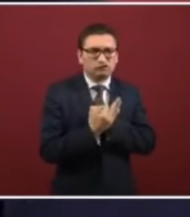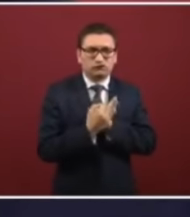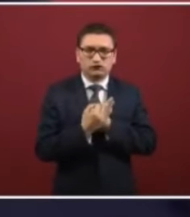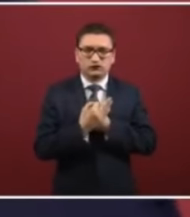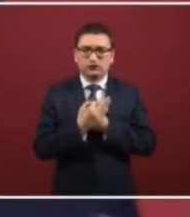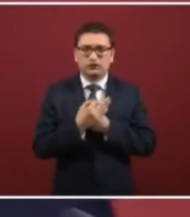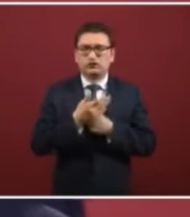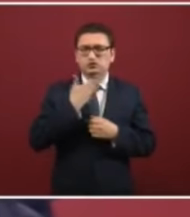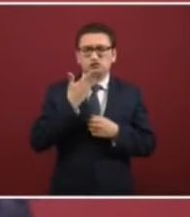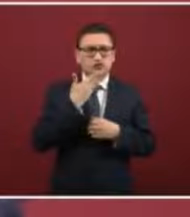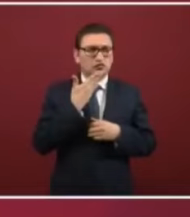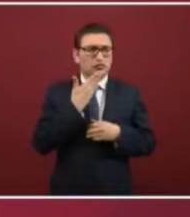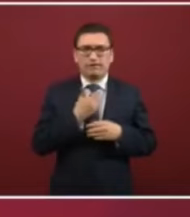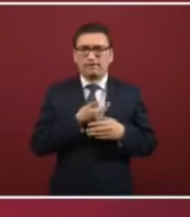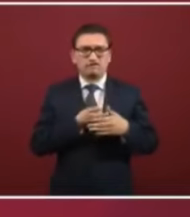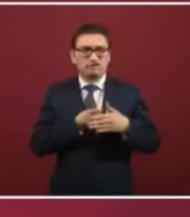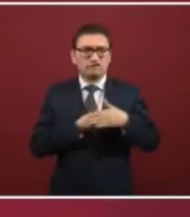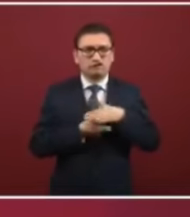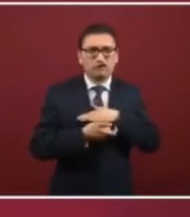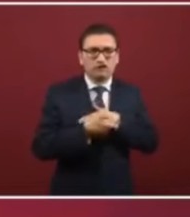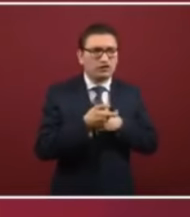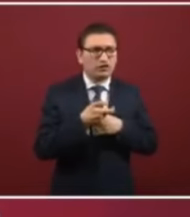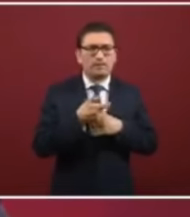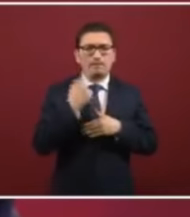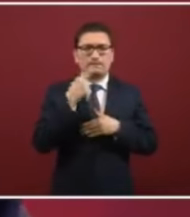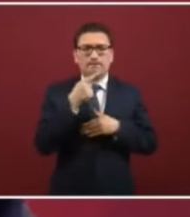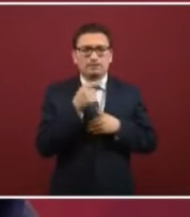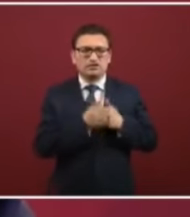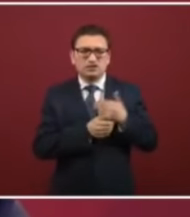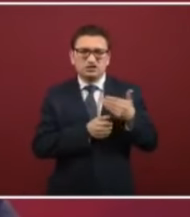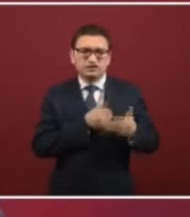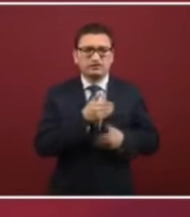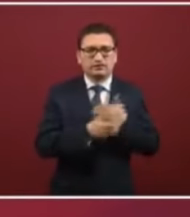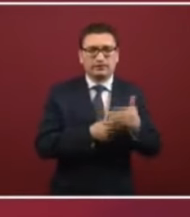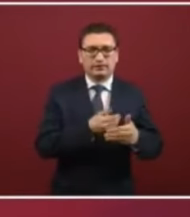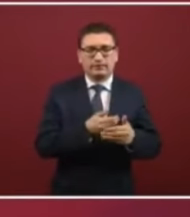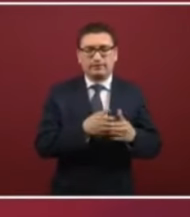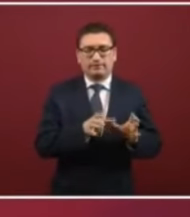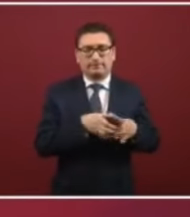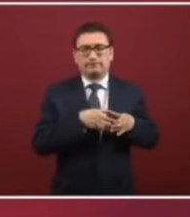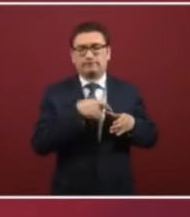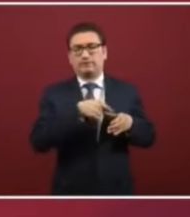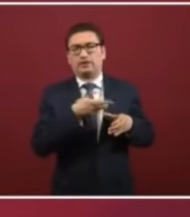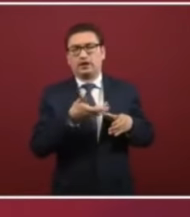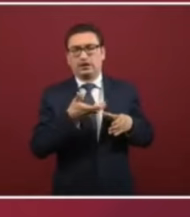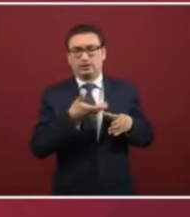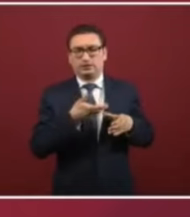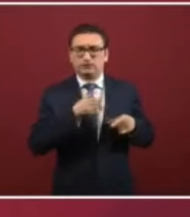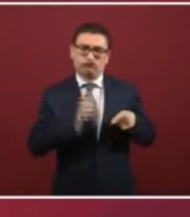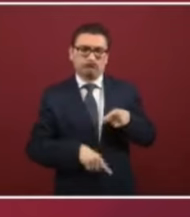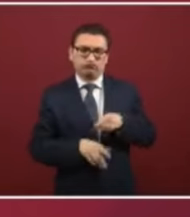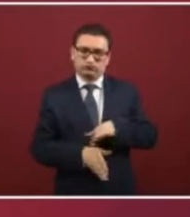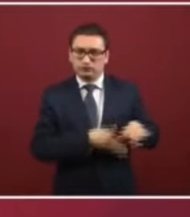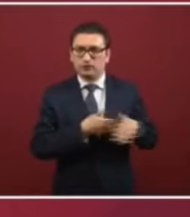tranza no avanza. Entonces, todo eso nos ha llevado tiempo.